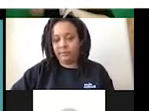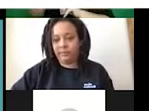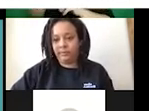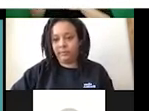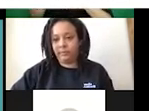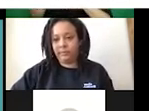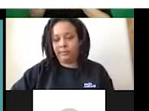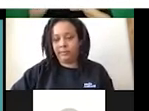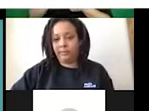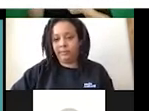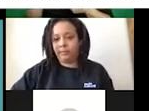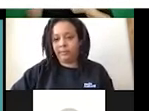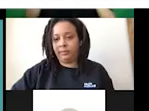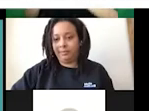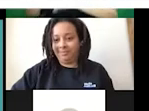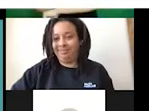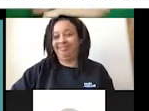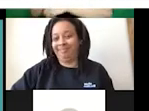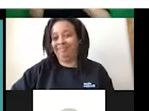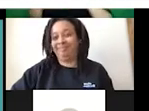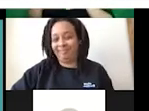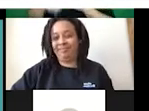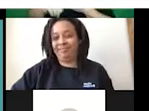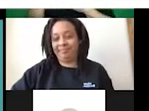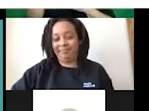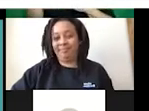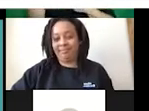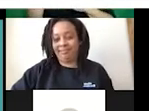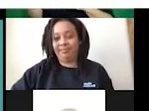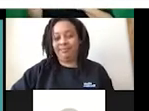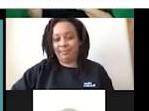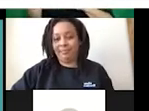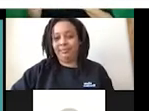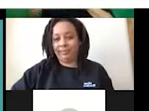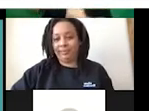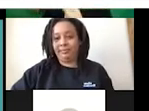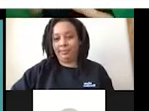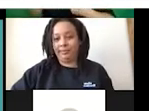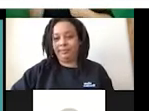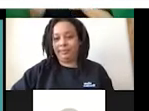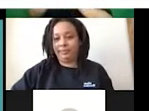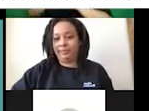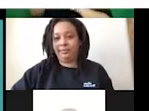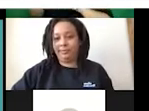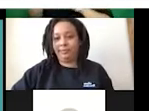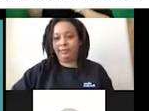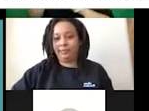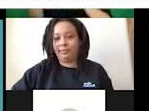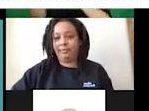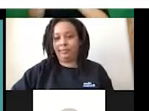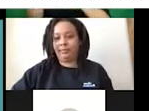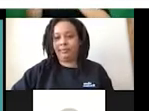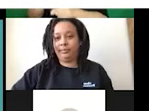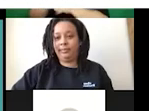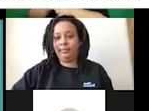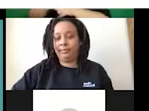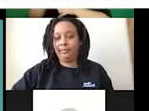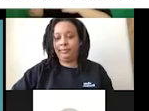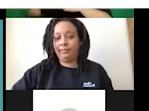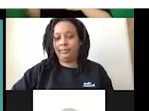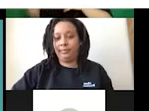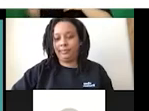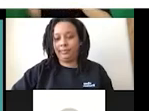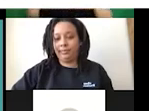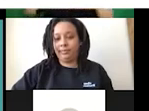corregir lees pero sólo les compartí yo si yo yo si me puse la vacuna sé que su dolor